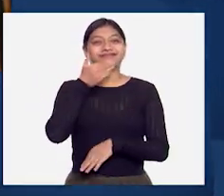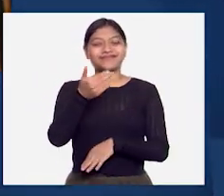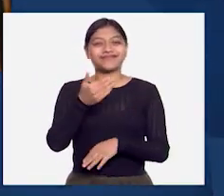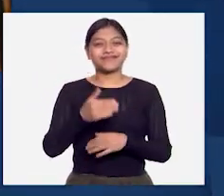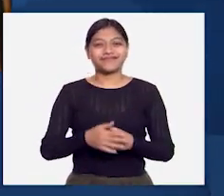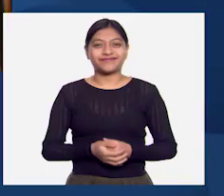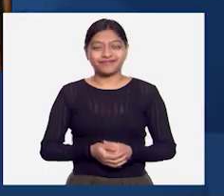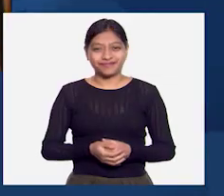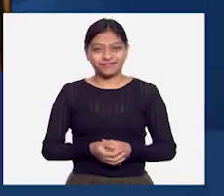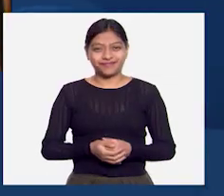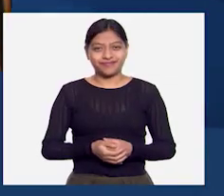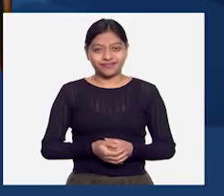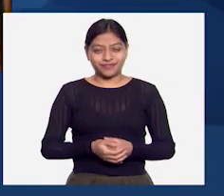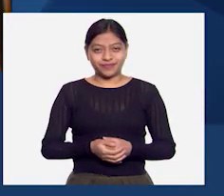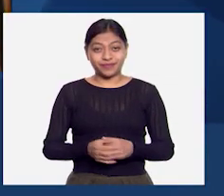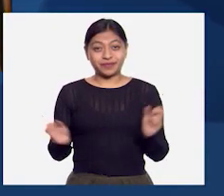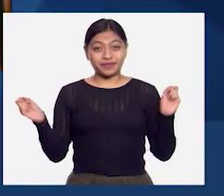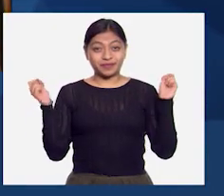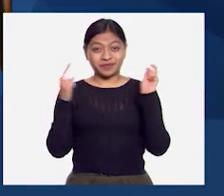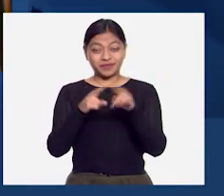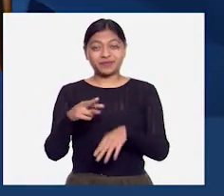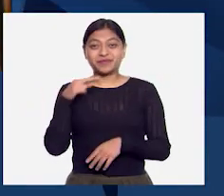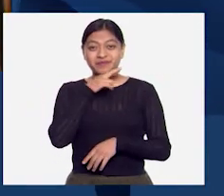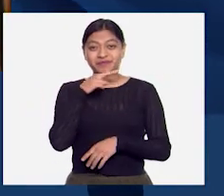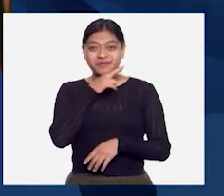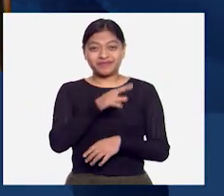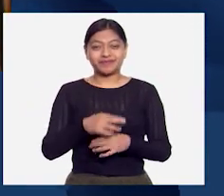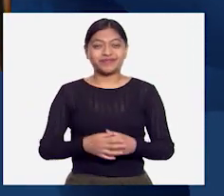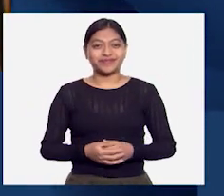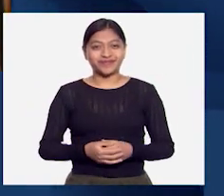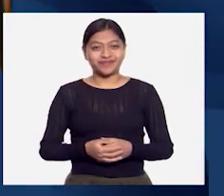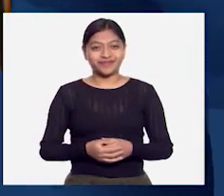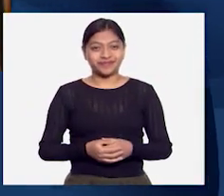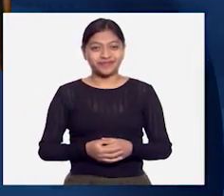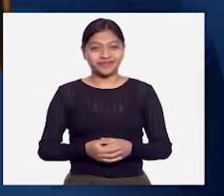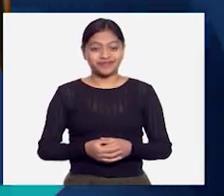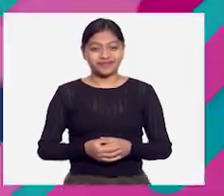¡Muy bien! ¡Nos vemos pronto!